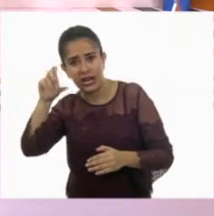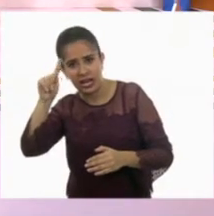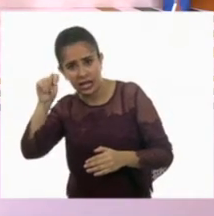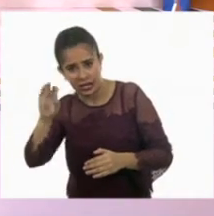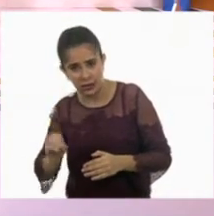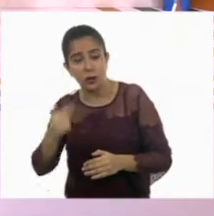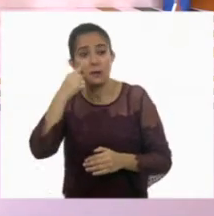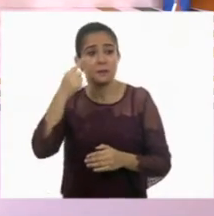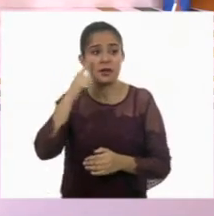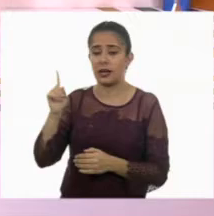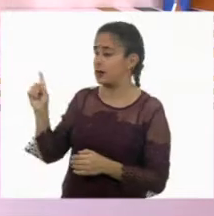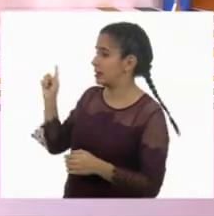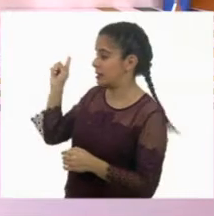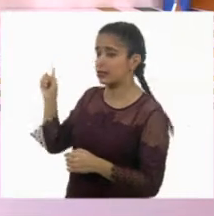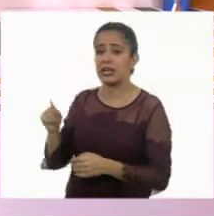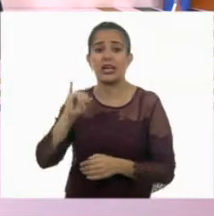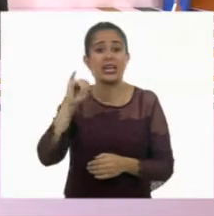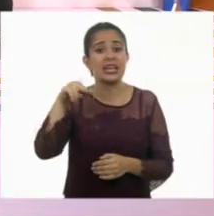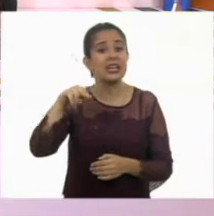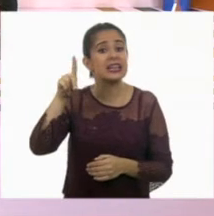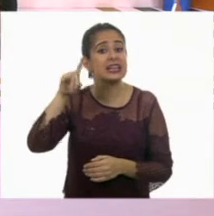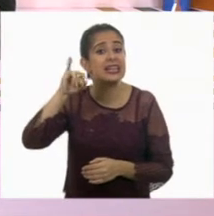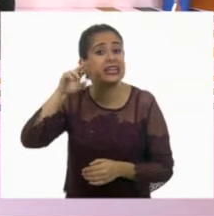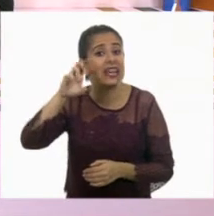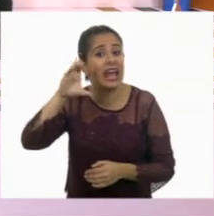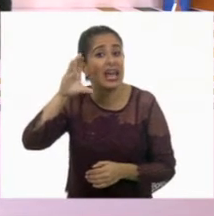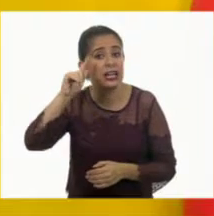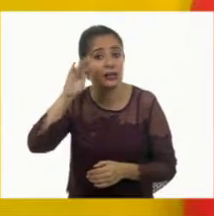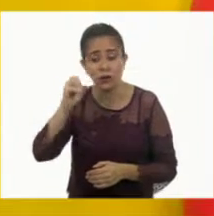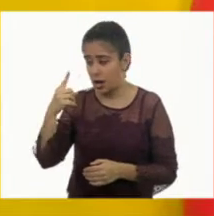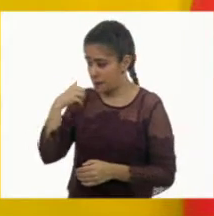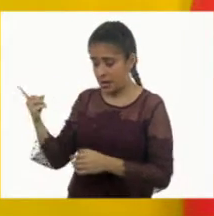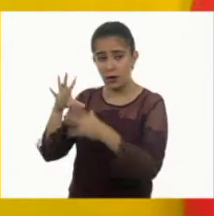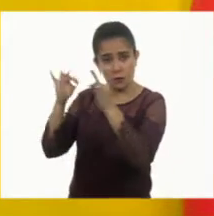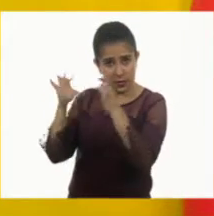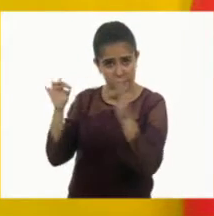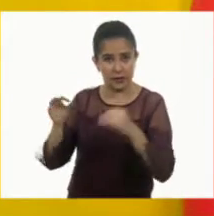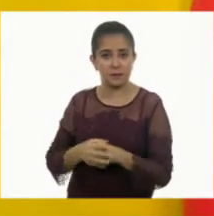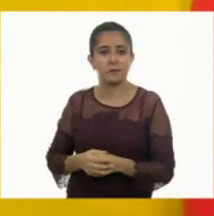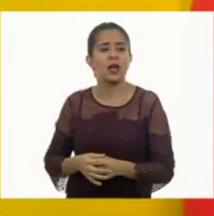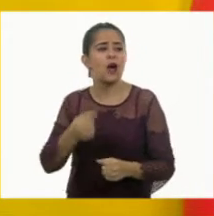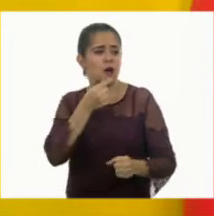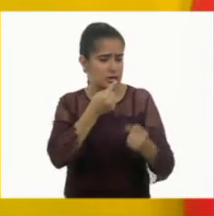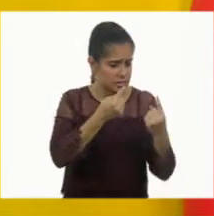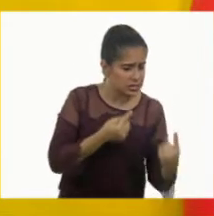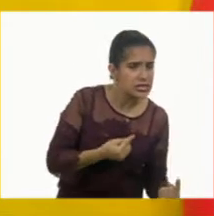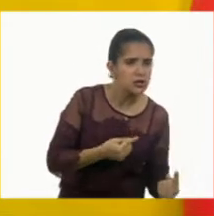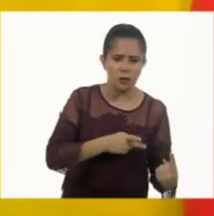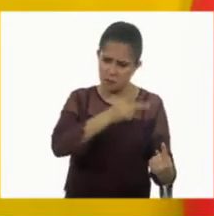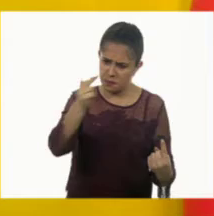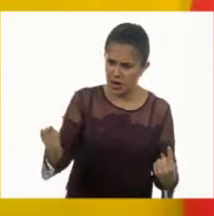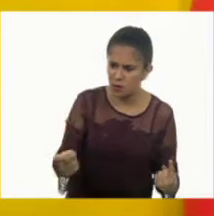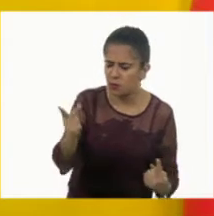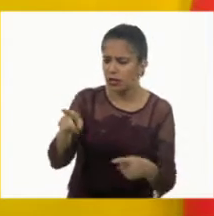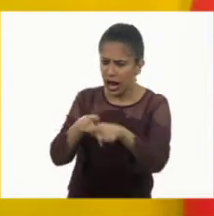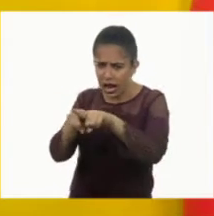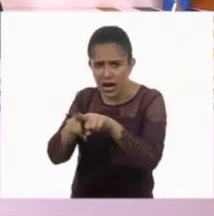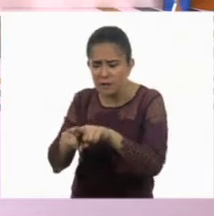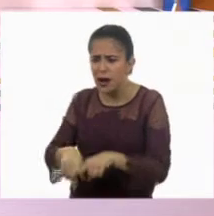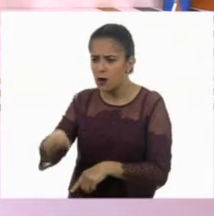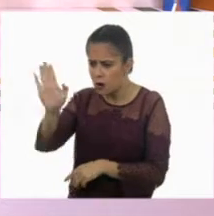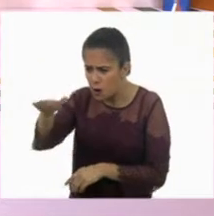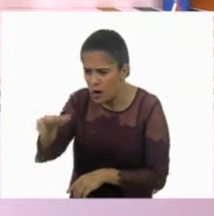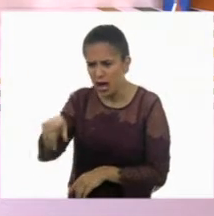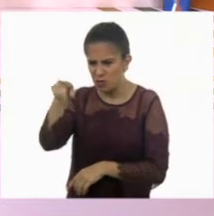de discurso indirecto. ¿Qué te parece si lo lees? Claro que sí. Un niño le pregunta a su hermano, que era muy